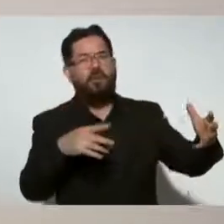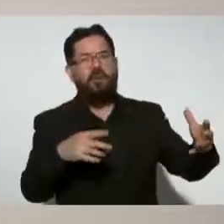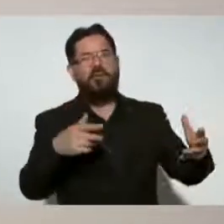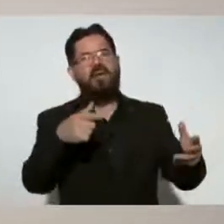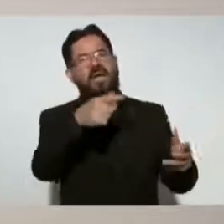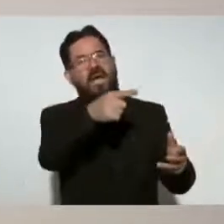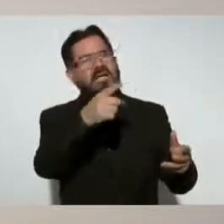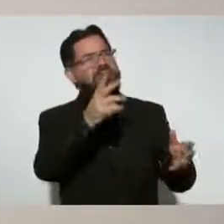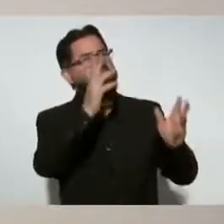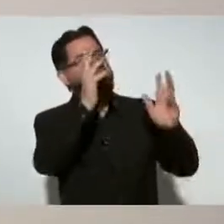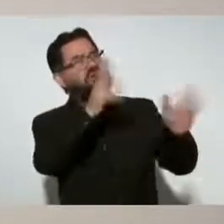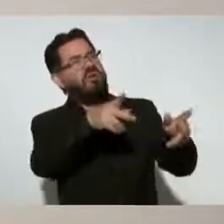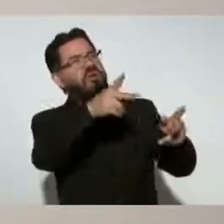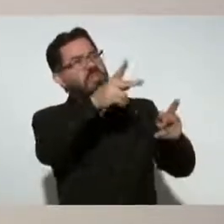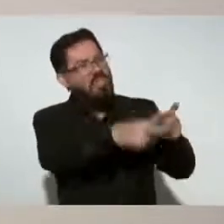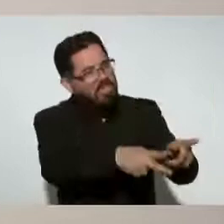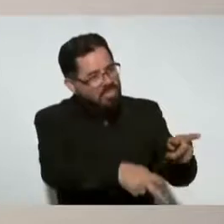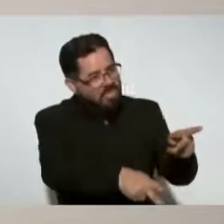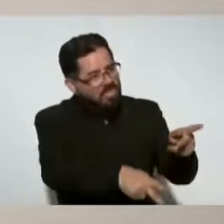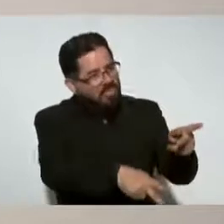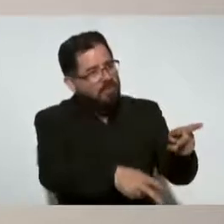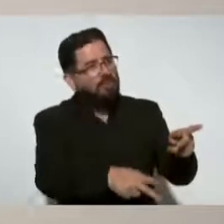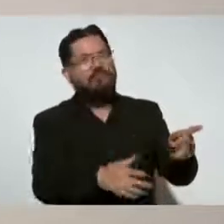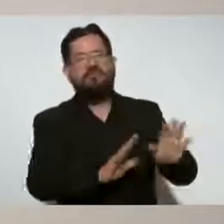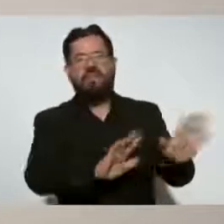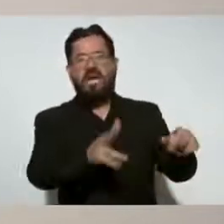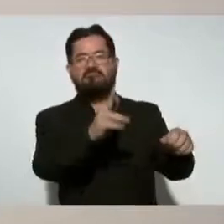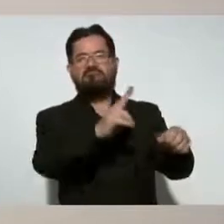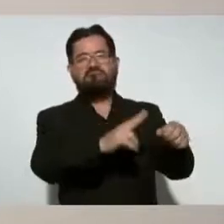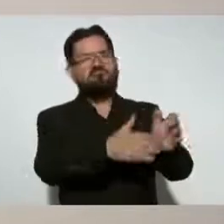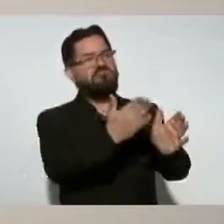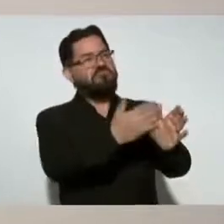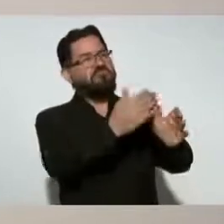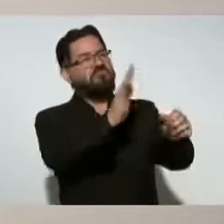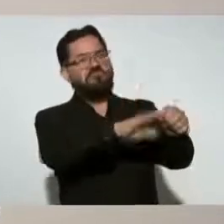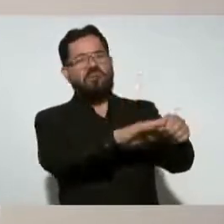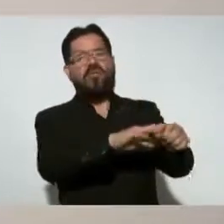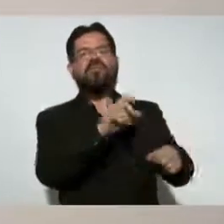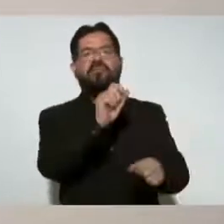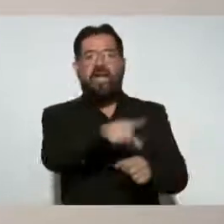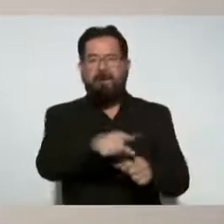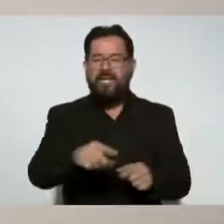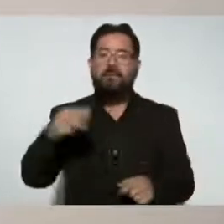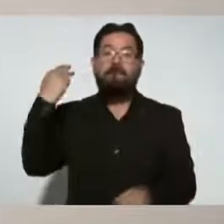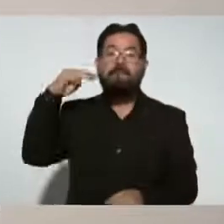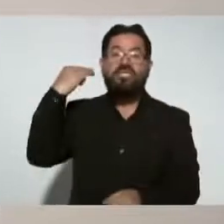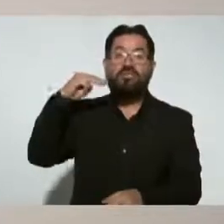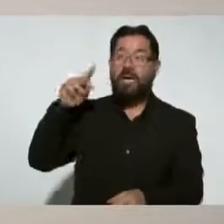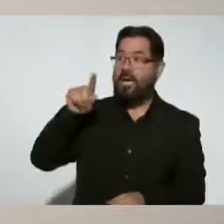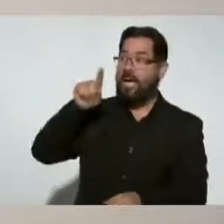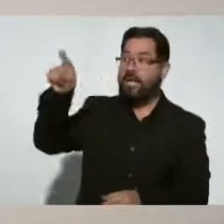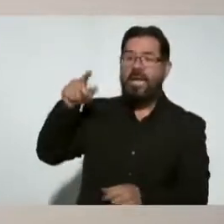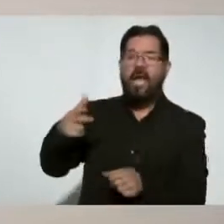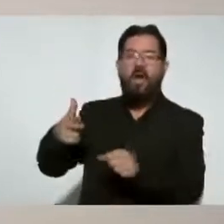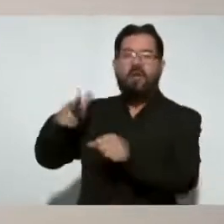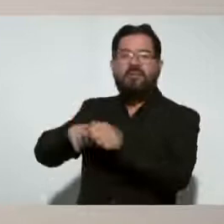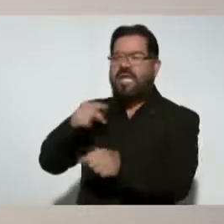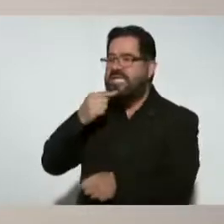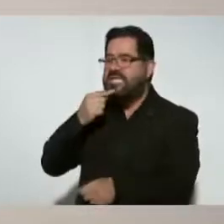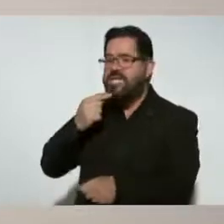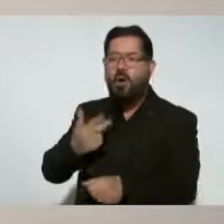inconcluso. Se terminó el hospital del niño, el hospital de la mujer en Michoacán, con una